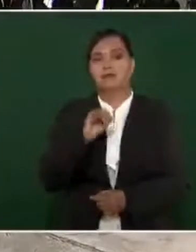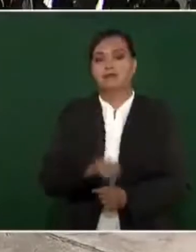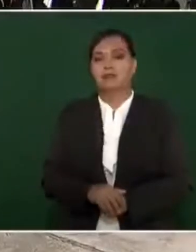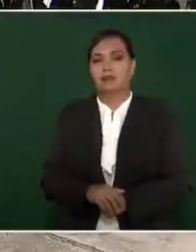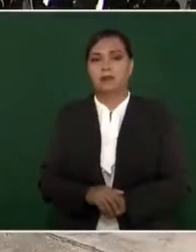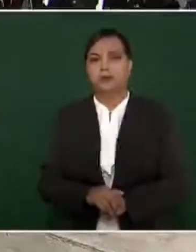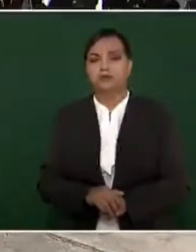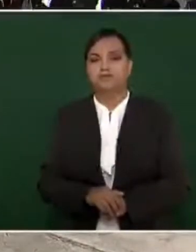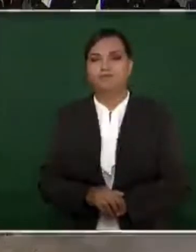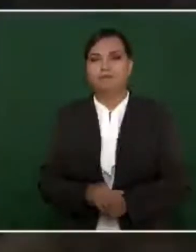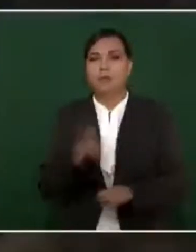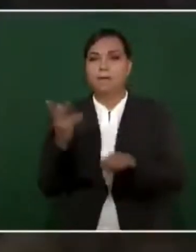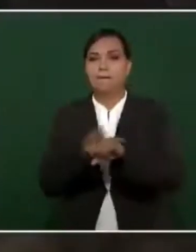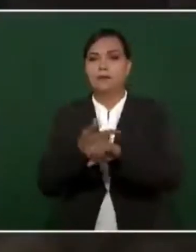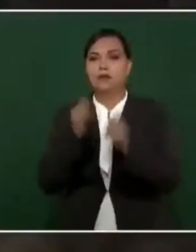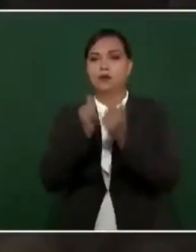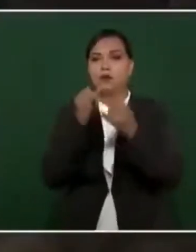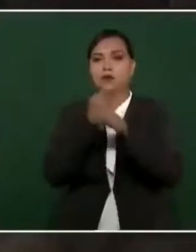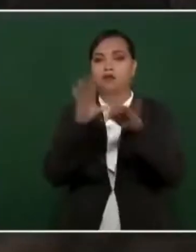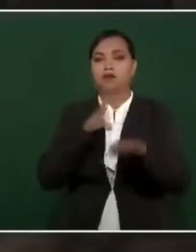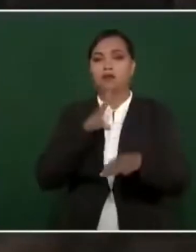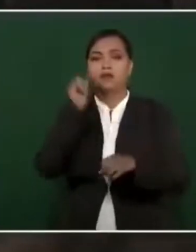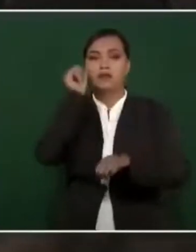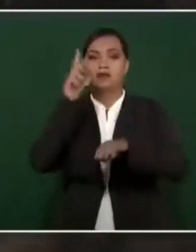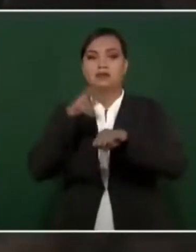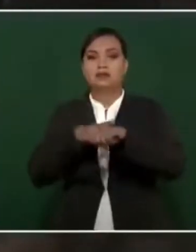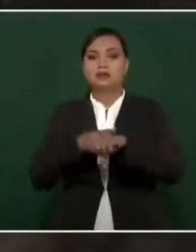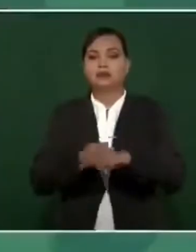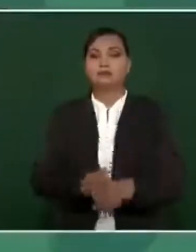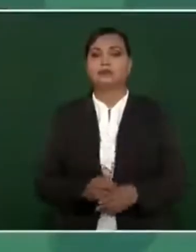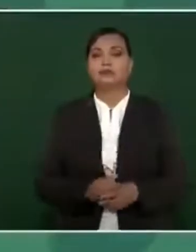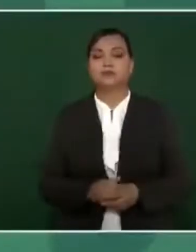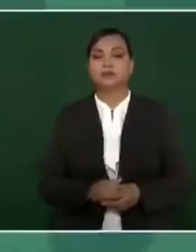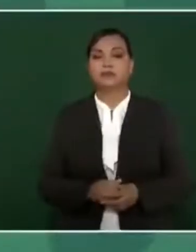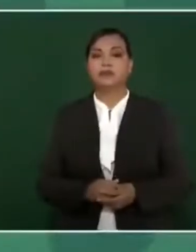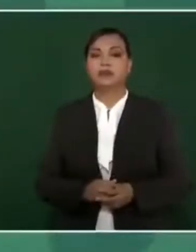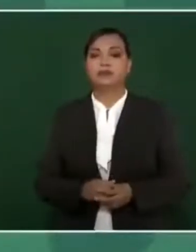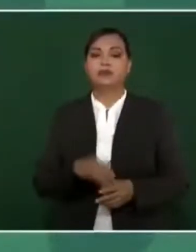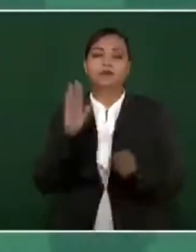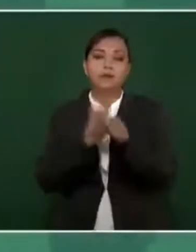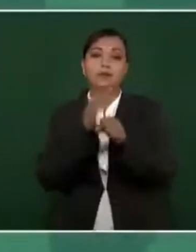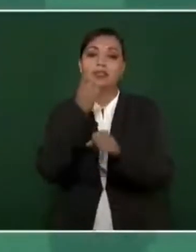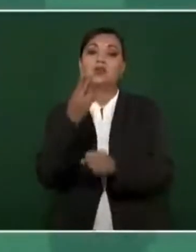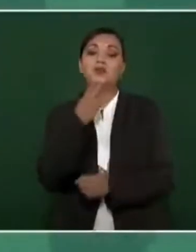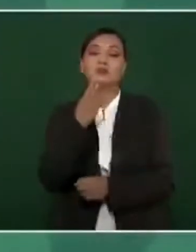Están utilizando pues cualquier información.